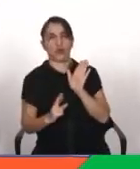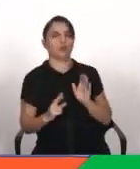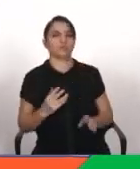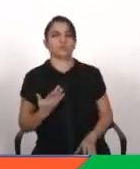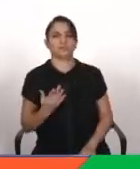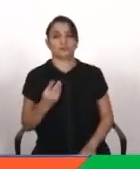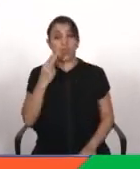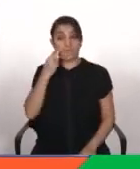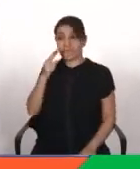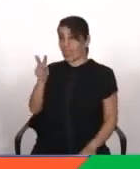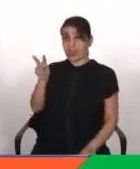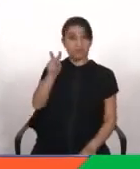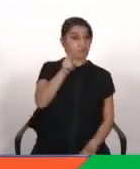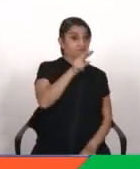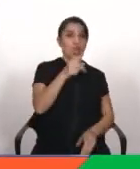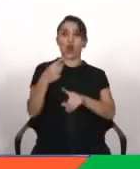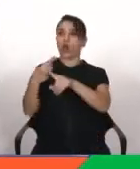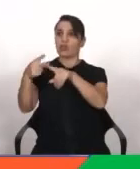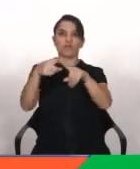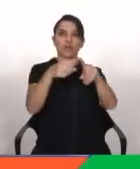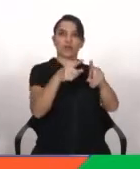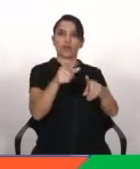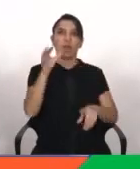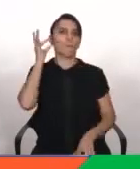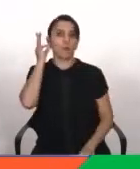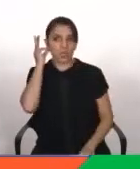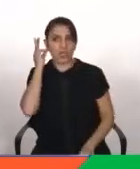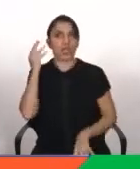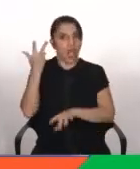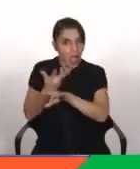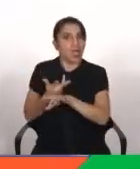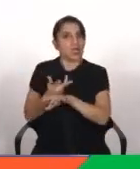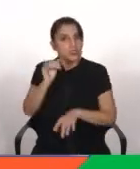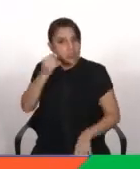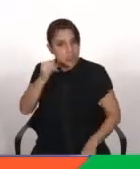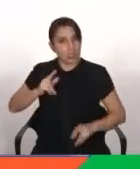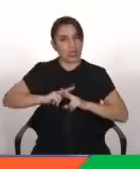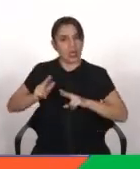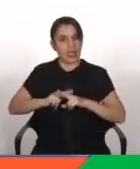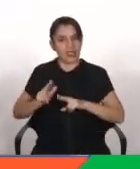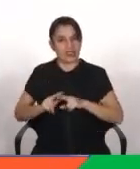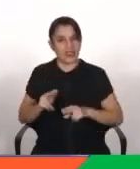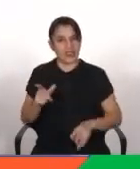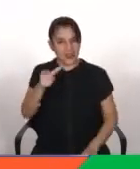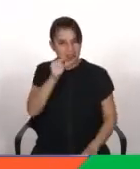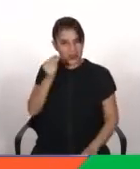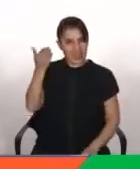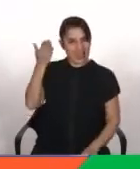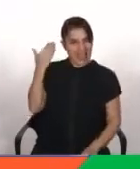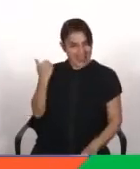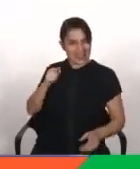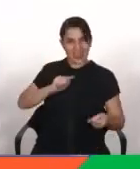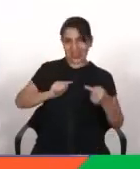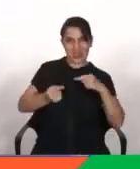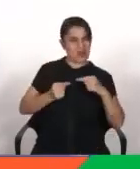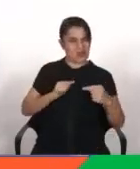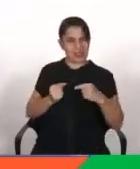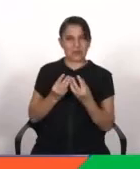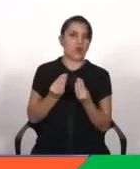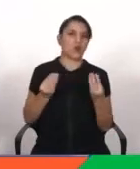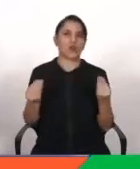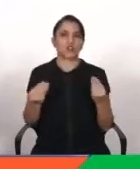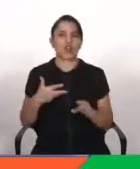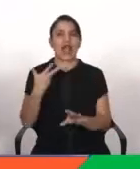otras mujeres también lo están haciendo. Y algo que nos pasó hace muy poco, que fue un tema que discutimos harto también, es que hay